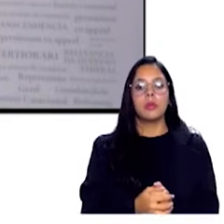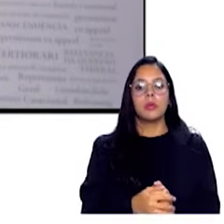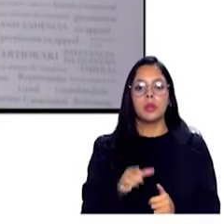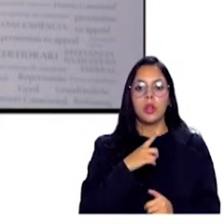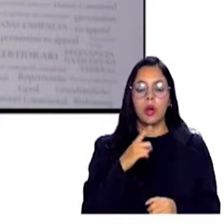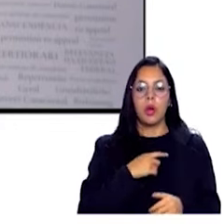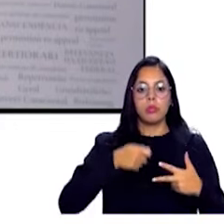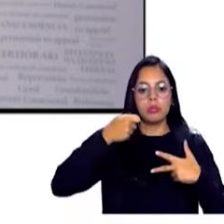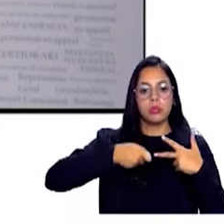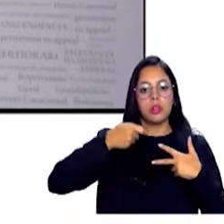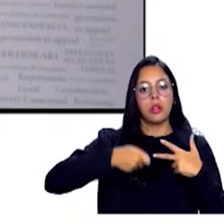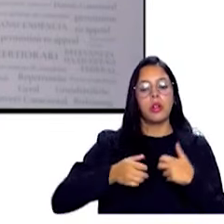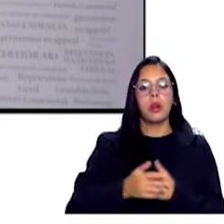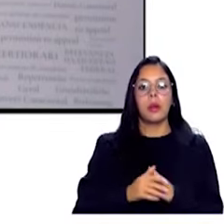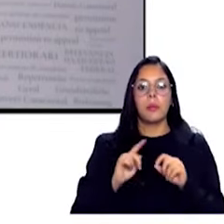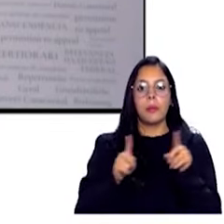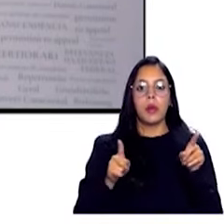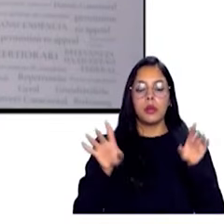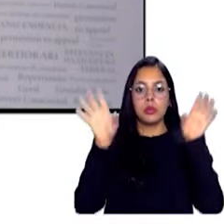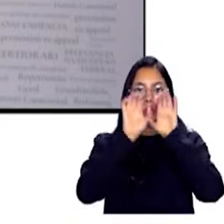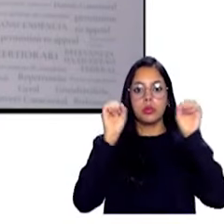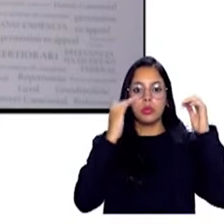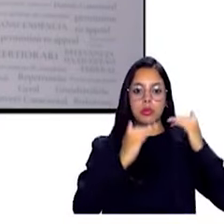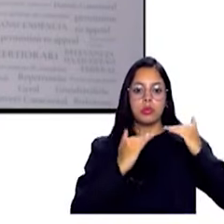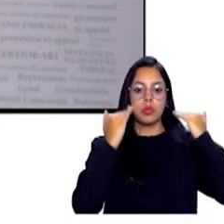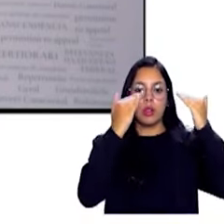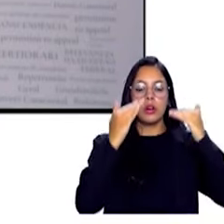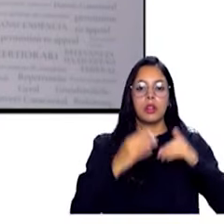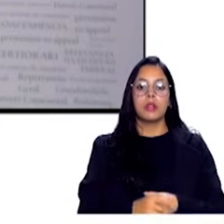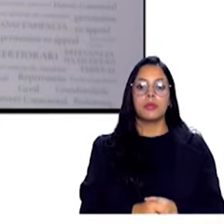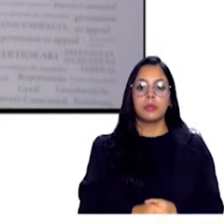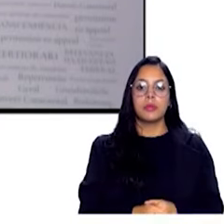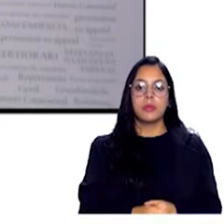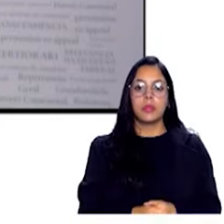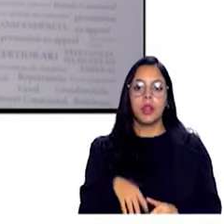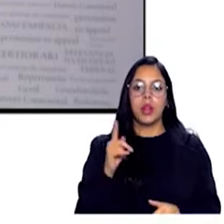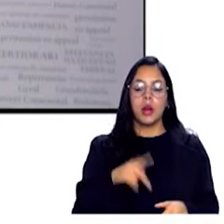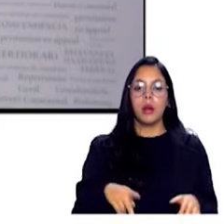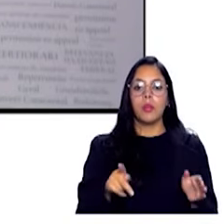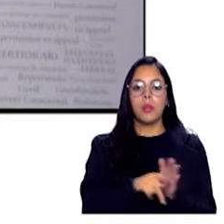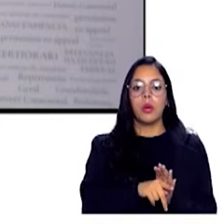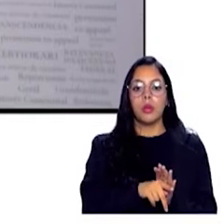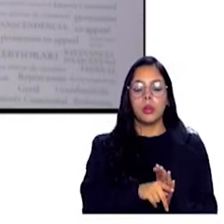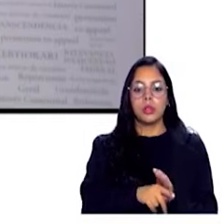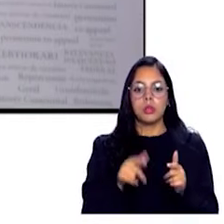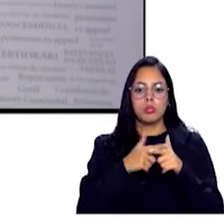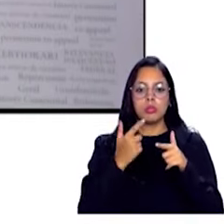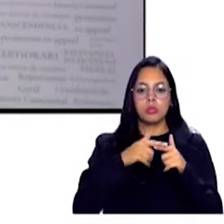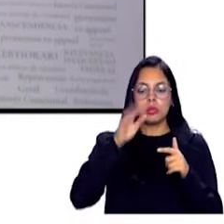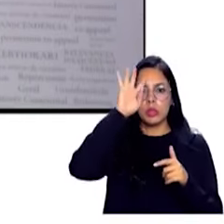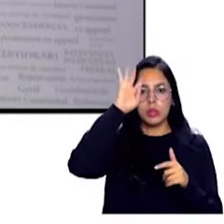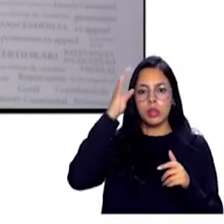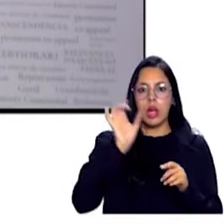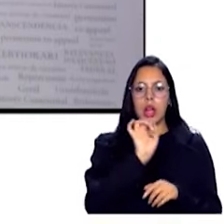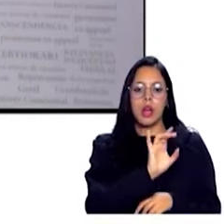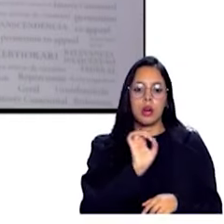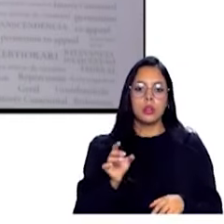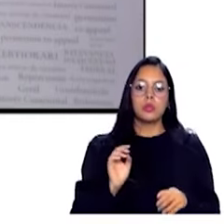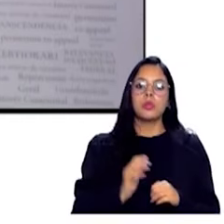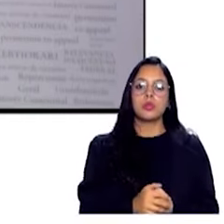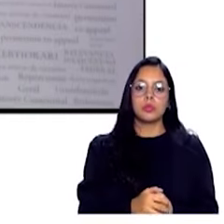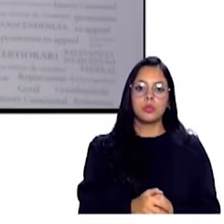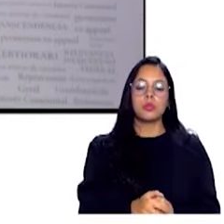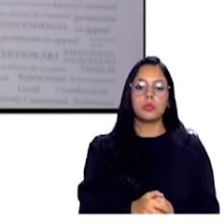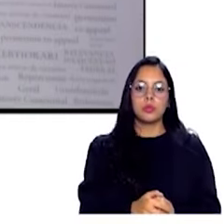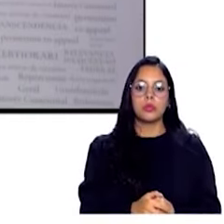tribunal Supremo correspondo también resolver cada caso concreto sobre todo le corresponde fijar la jurisprudencia